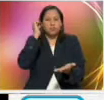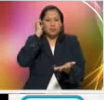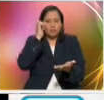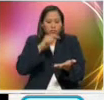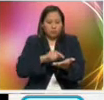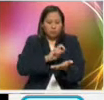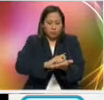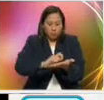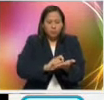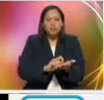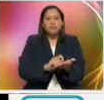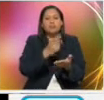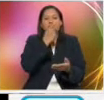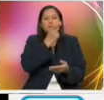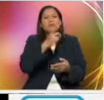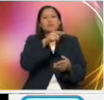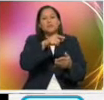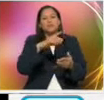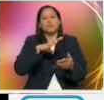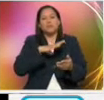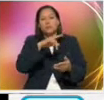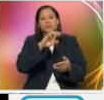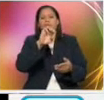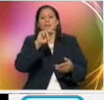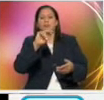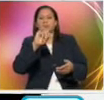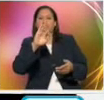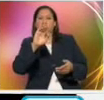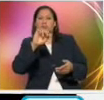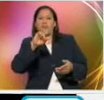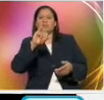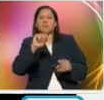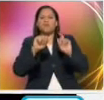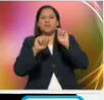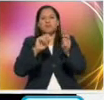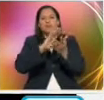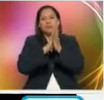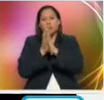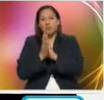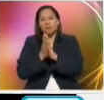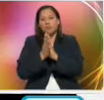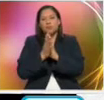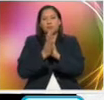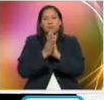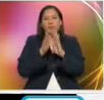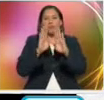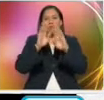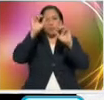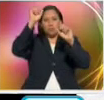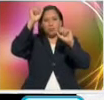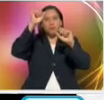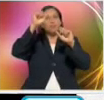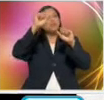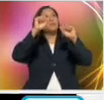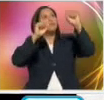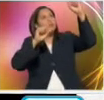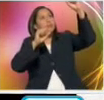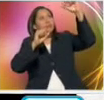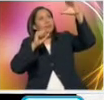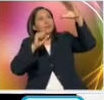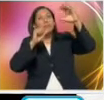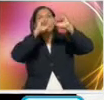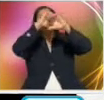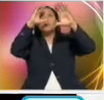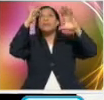toca la adoración de los Reyes Magos o Epifanía, que la Epifanía está relacionada con la revelación, obviamente, de ese Dios verdadero,